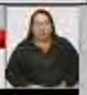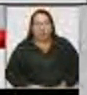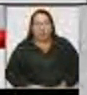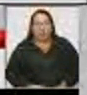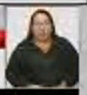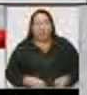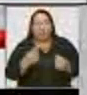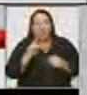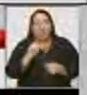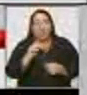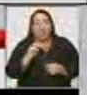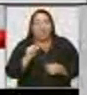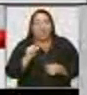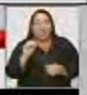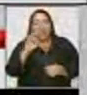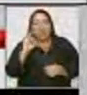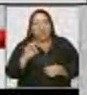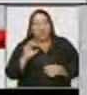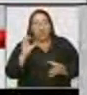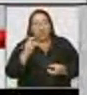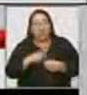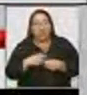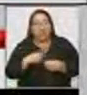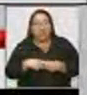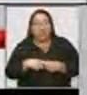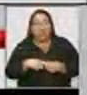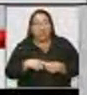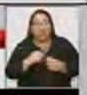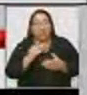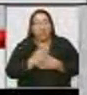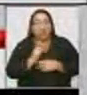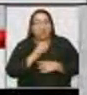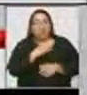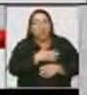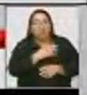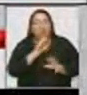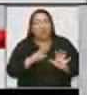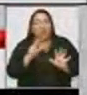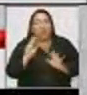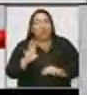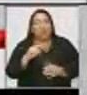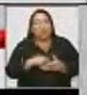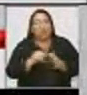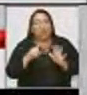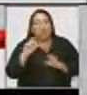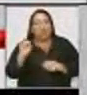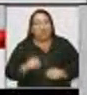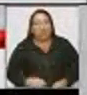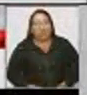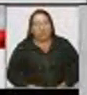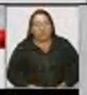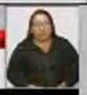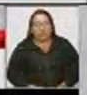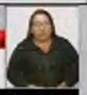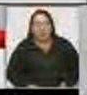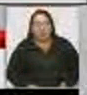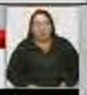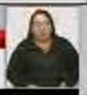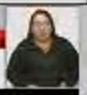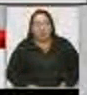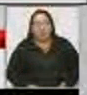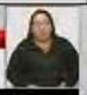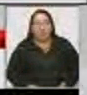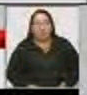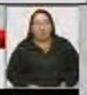De acuerdo al INEI, la tasa neta de asistencia de educación secundaria fue del 84.7%,